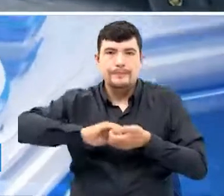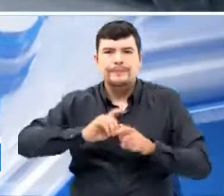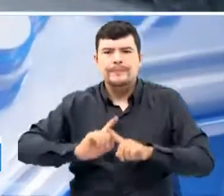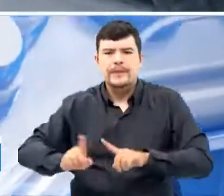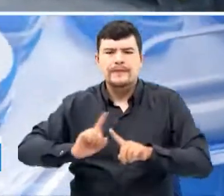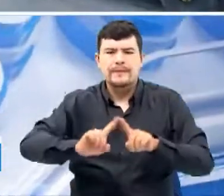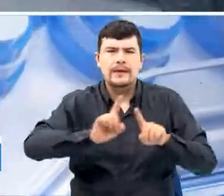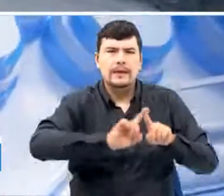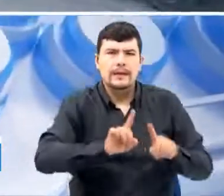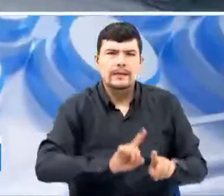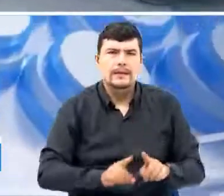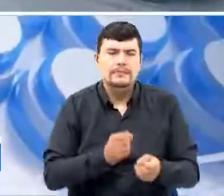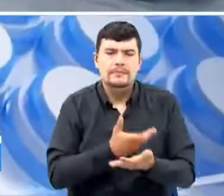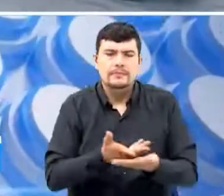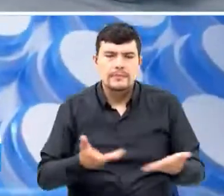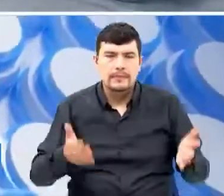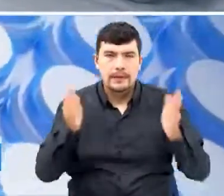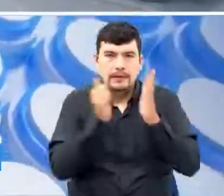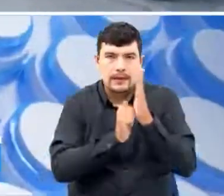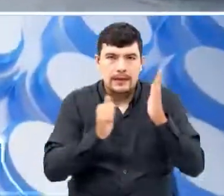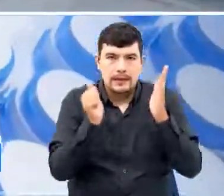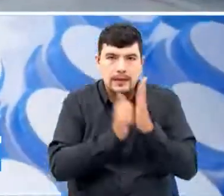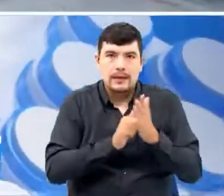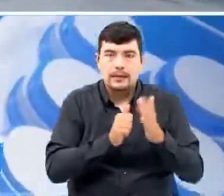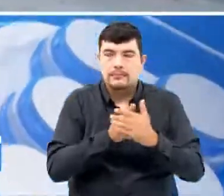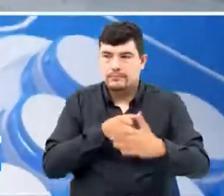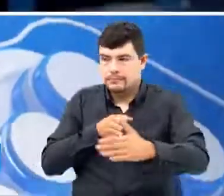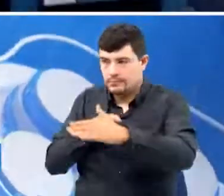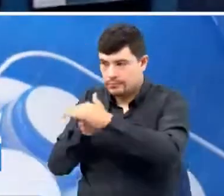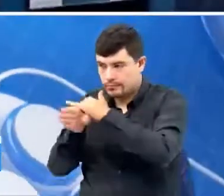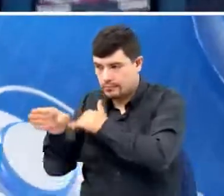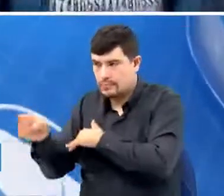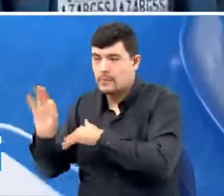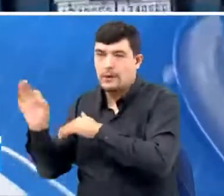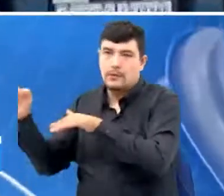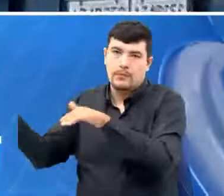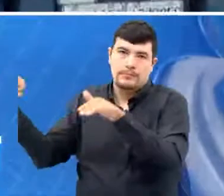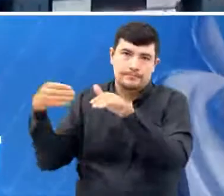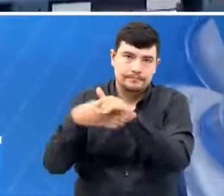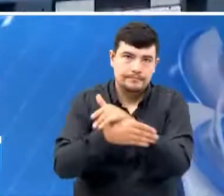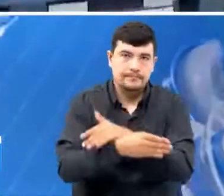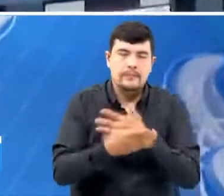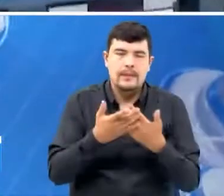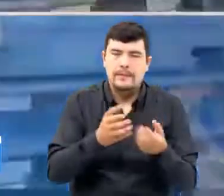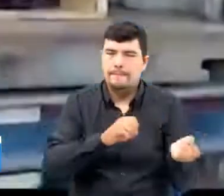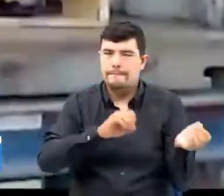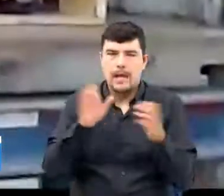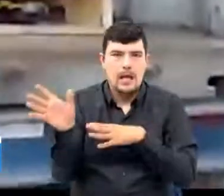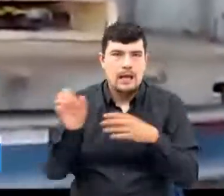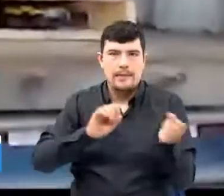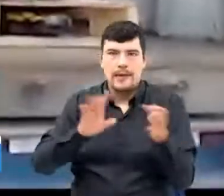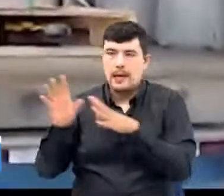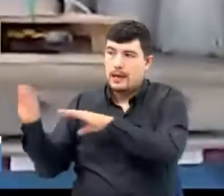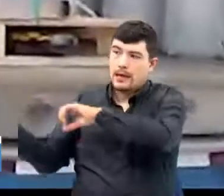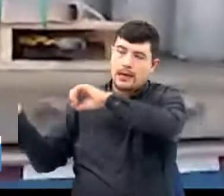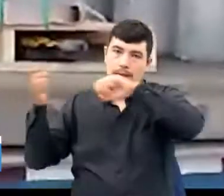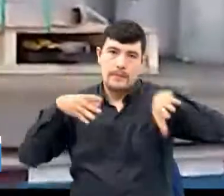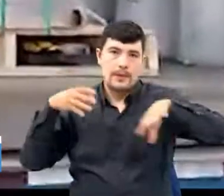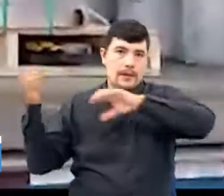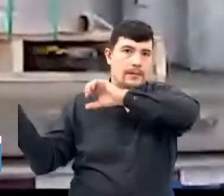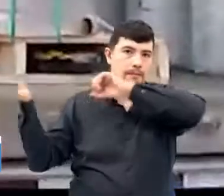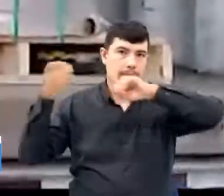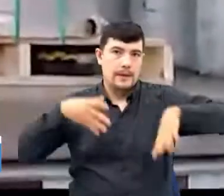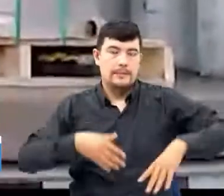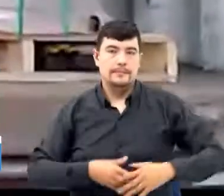diferentes materias primas. Sobre todo materias primas son las que más se han importado de Venezuela hacia Colombia.